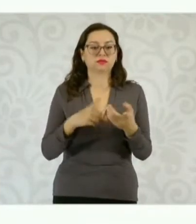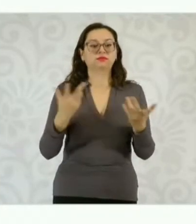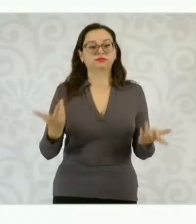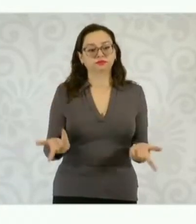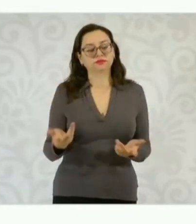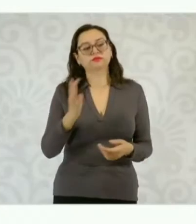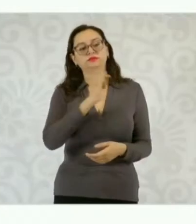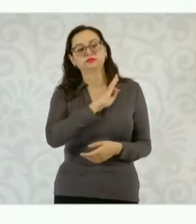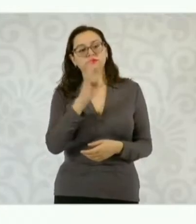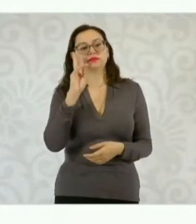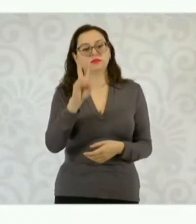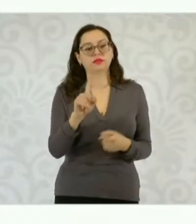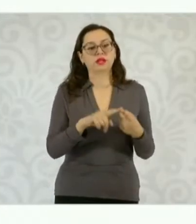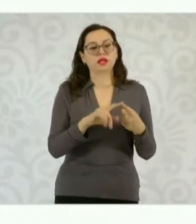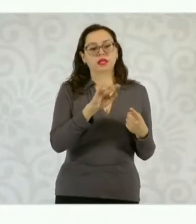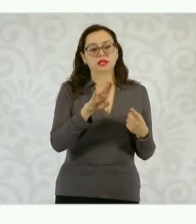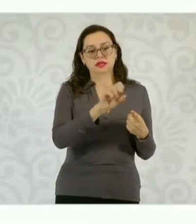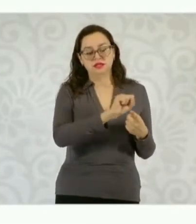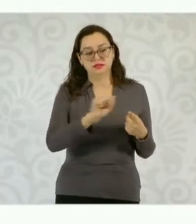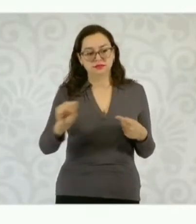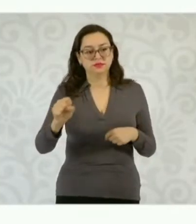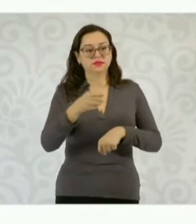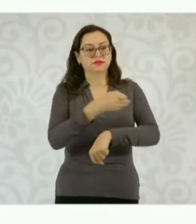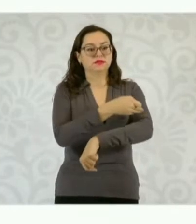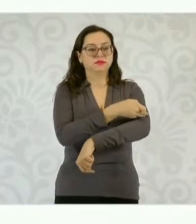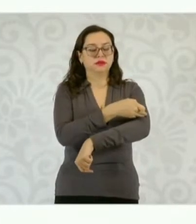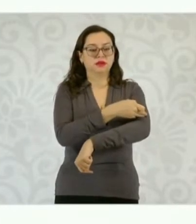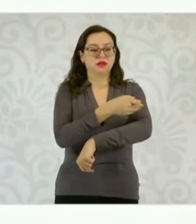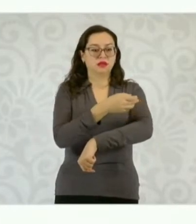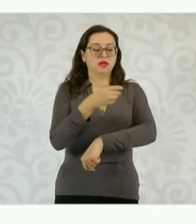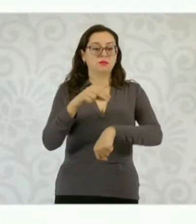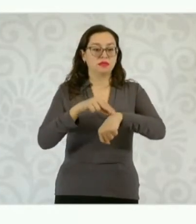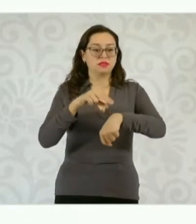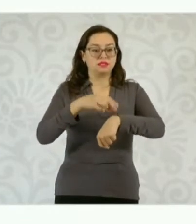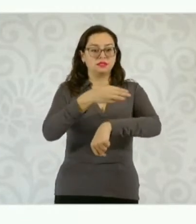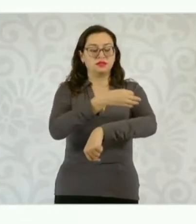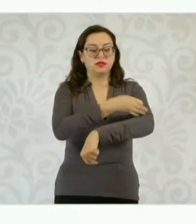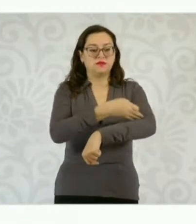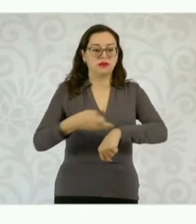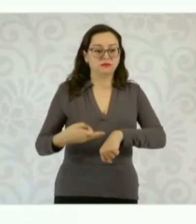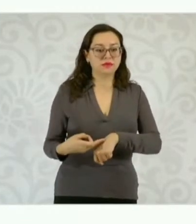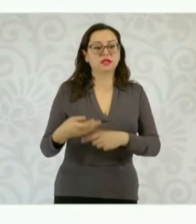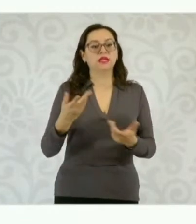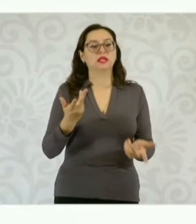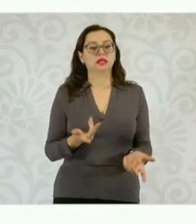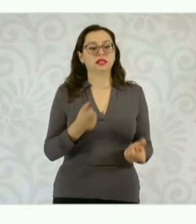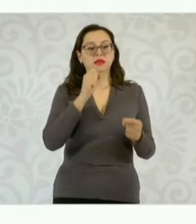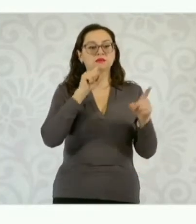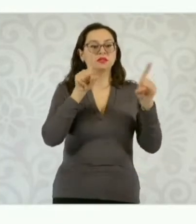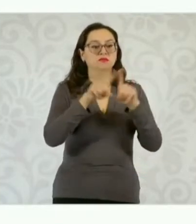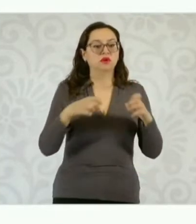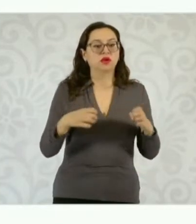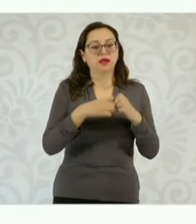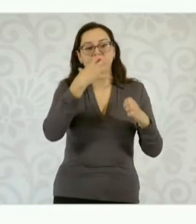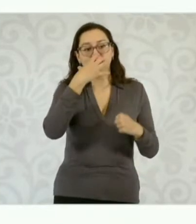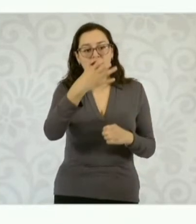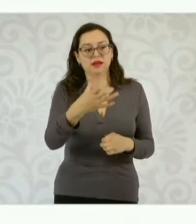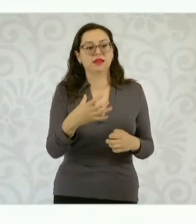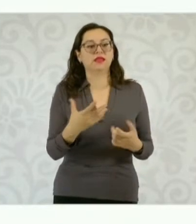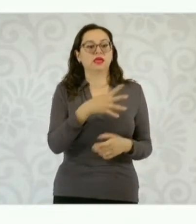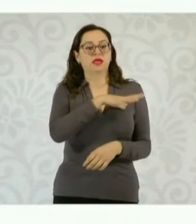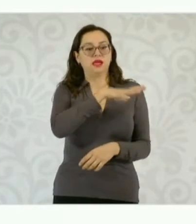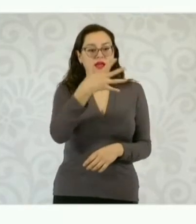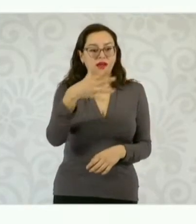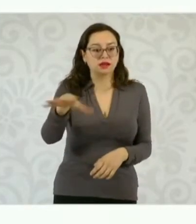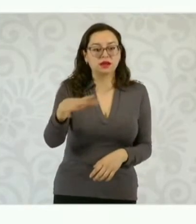familiar, particularmente para el IMSS, así como las de medicina interna, medicina de urgencias, cirugía general, anestesiología, pediatría, ginecología